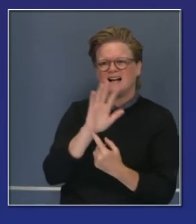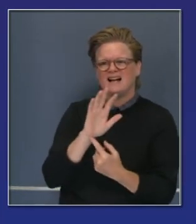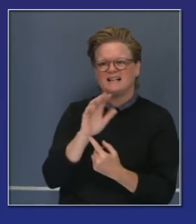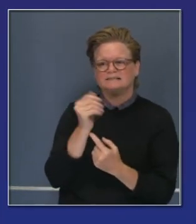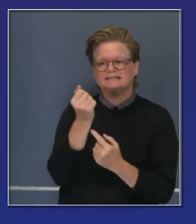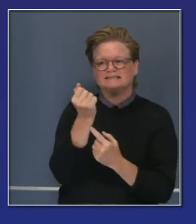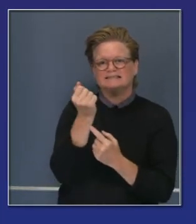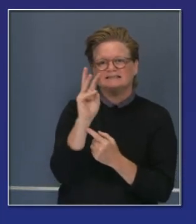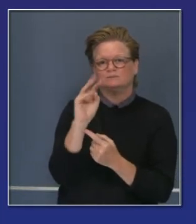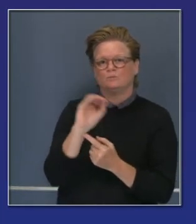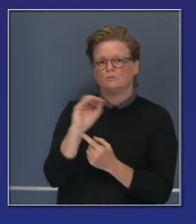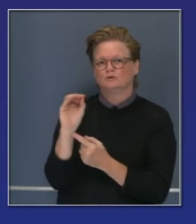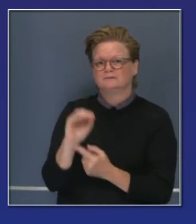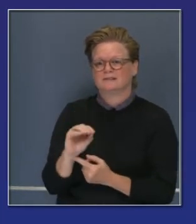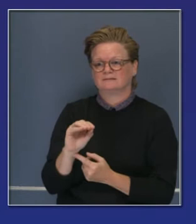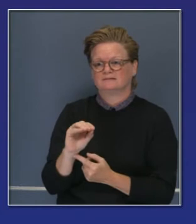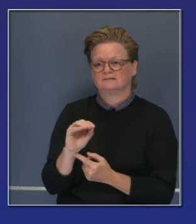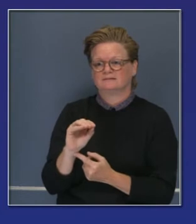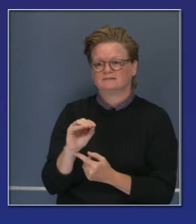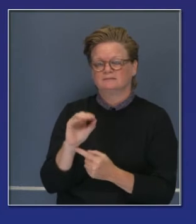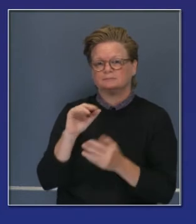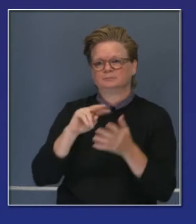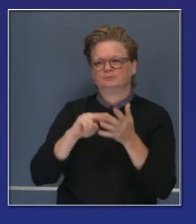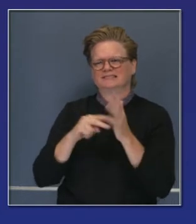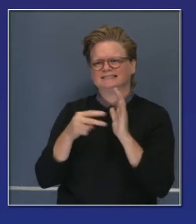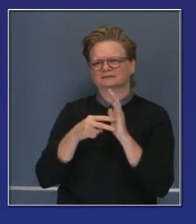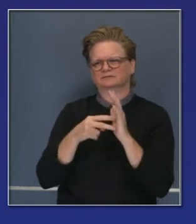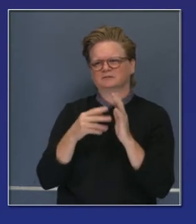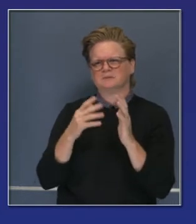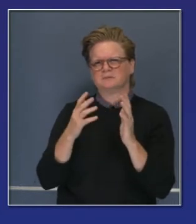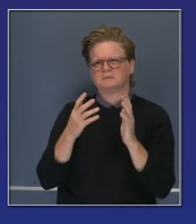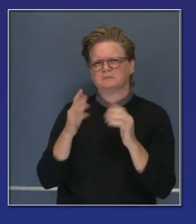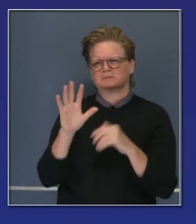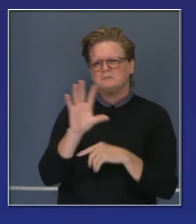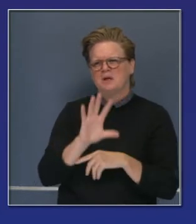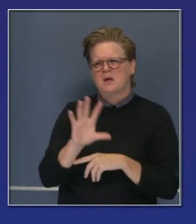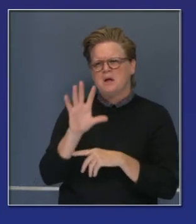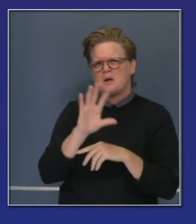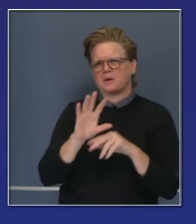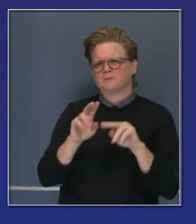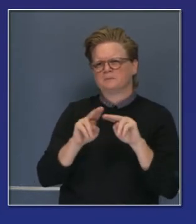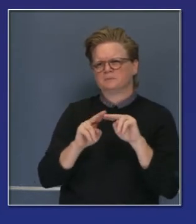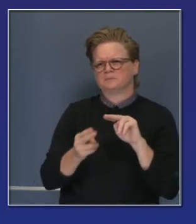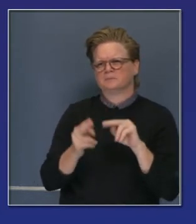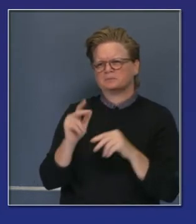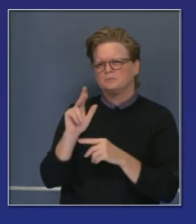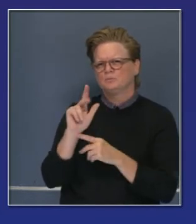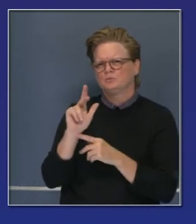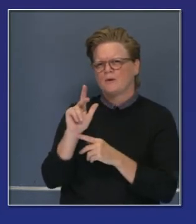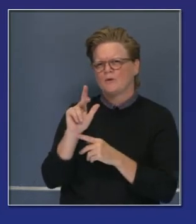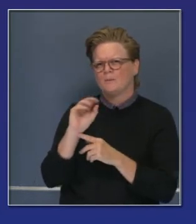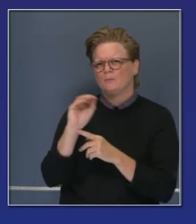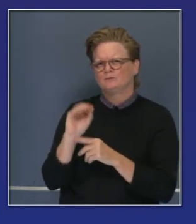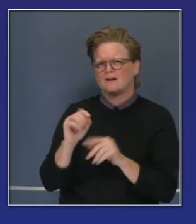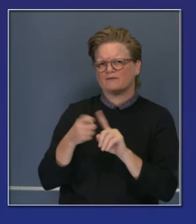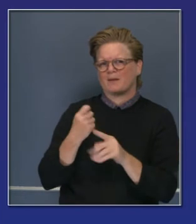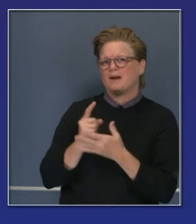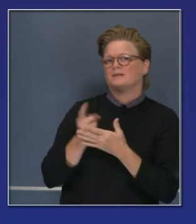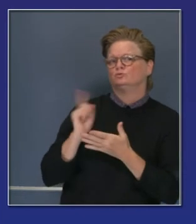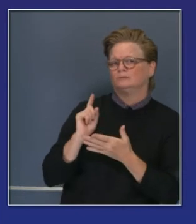a 16%. Ha bajado de 23% hace pocas semanas. Así que sí se logra progreso en ese espacio